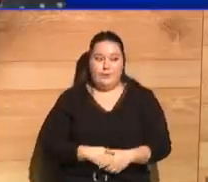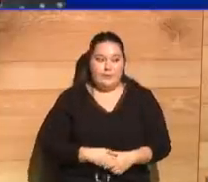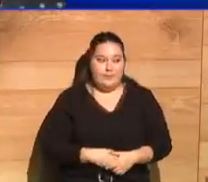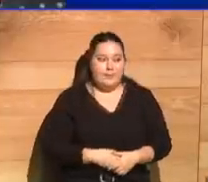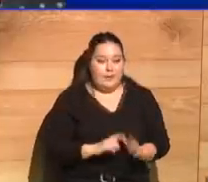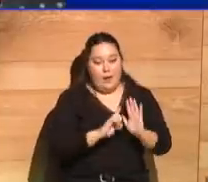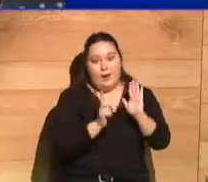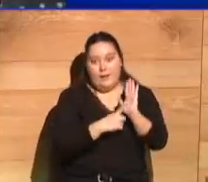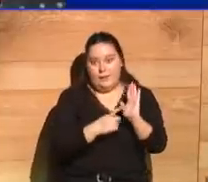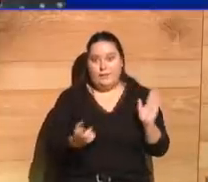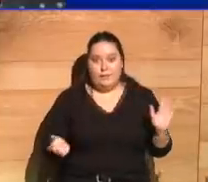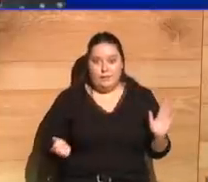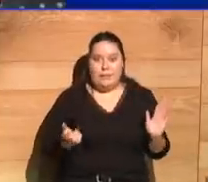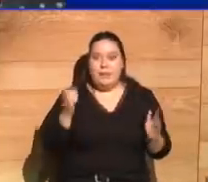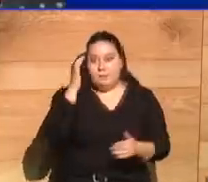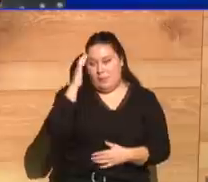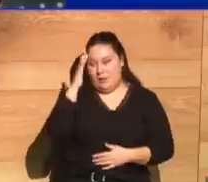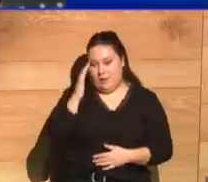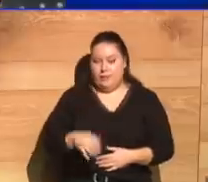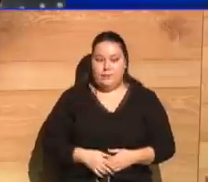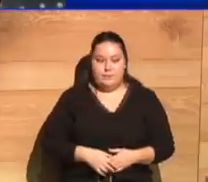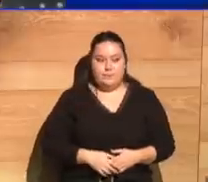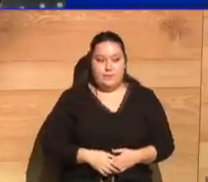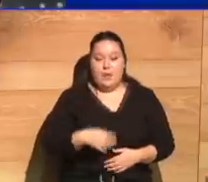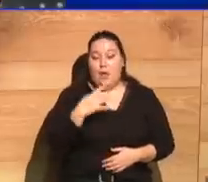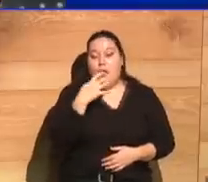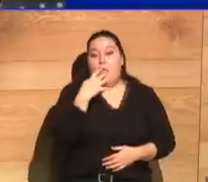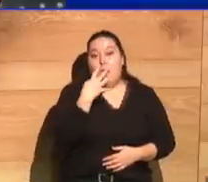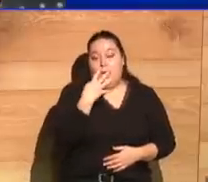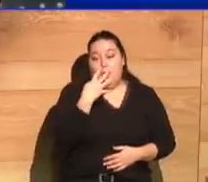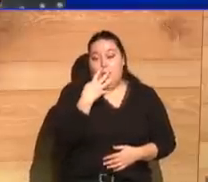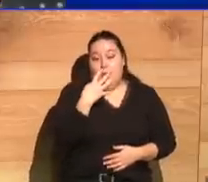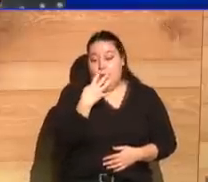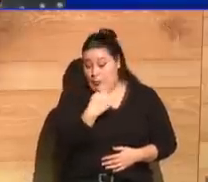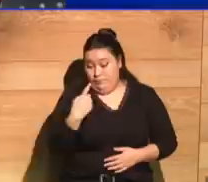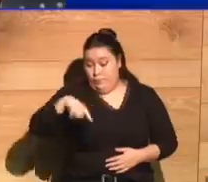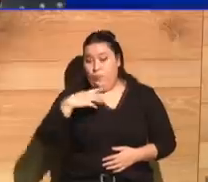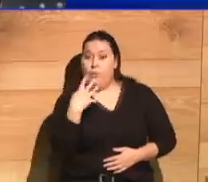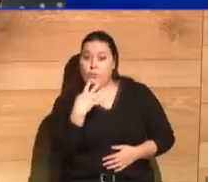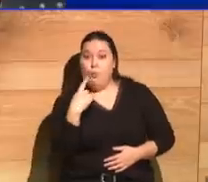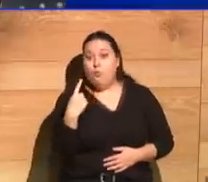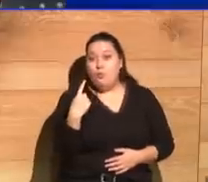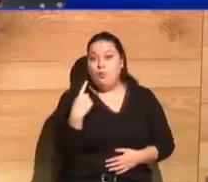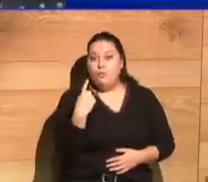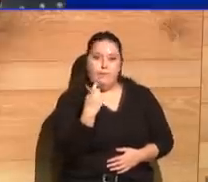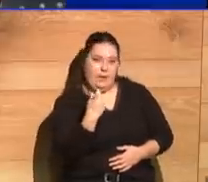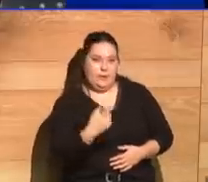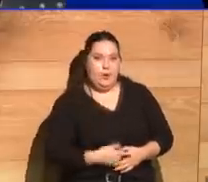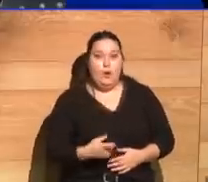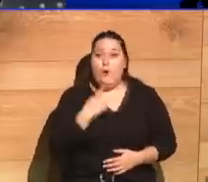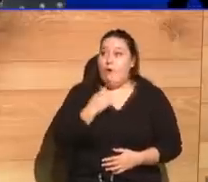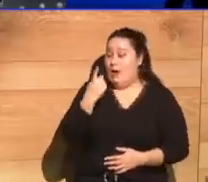la ley. Vamos a suponer que uno de los cuatro todopoderosos en algún momento nos falta. Ojalá no